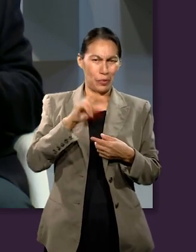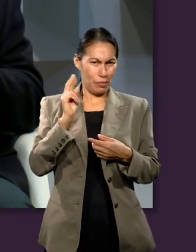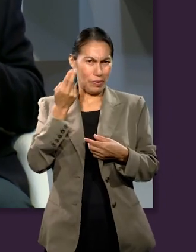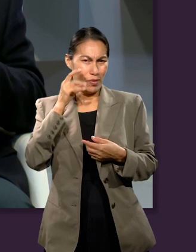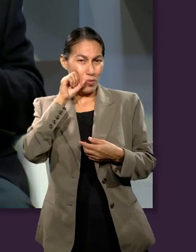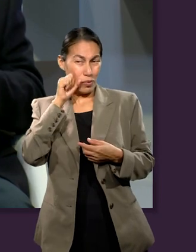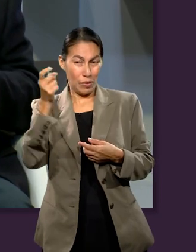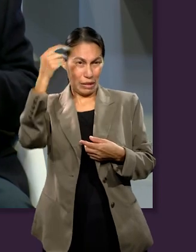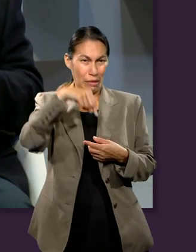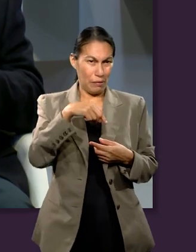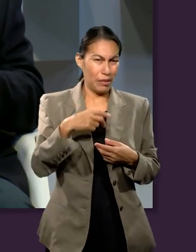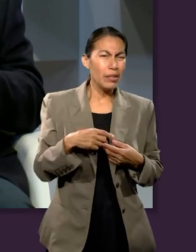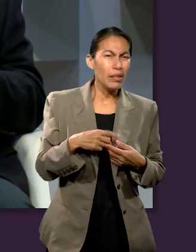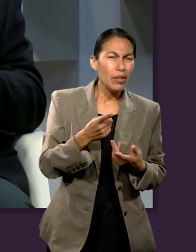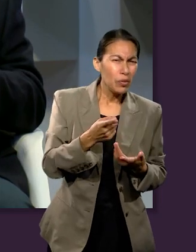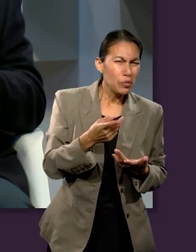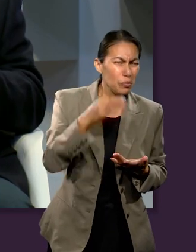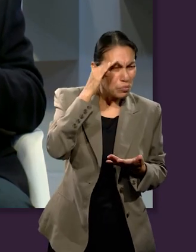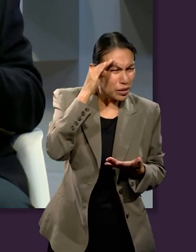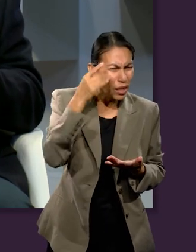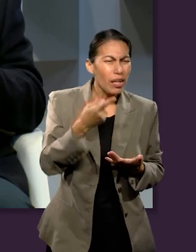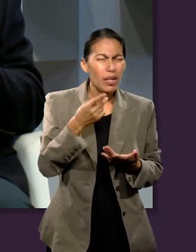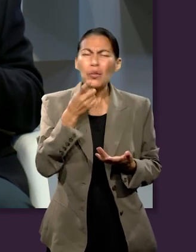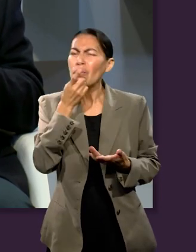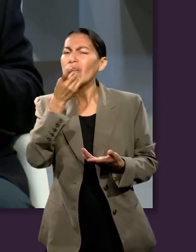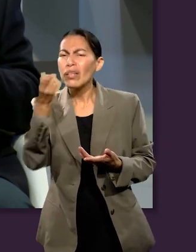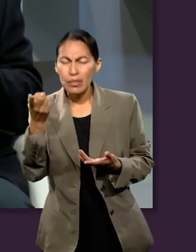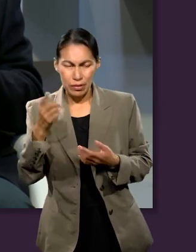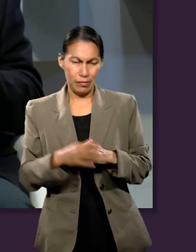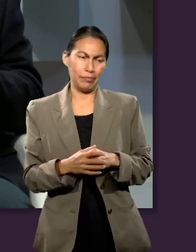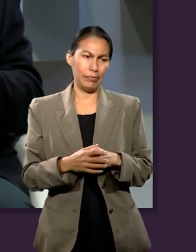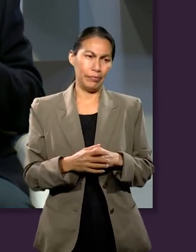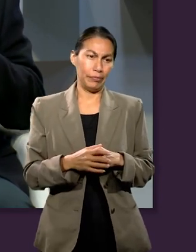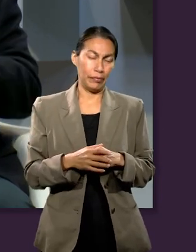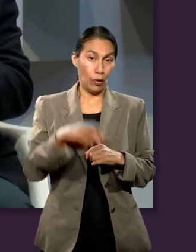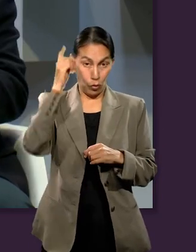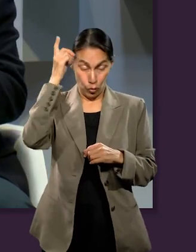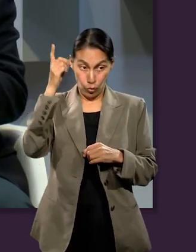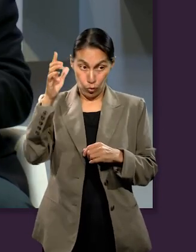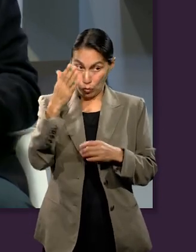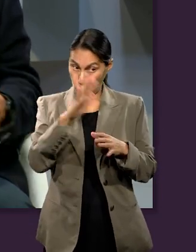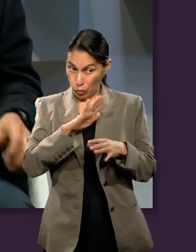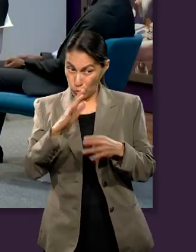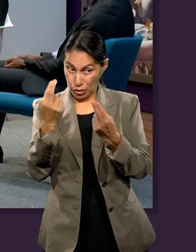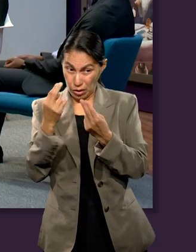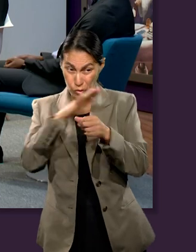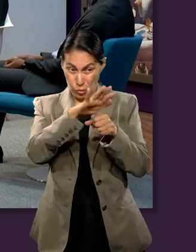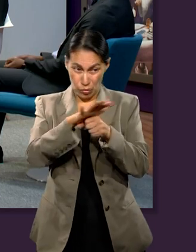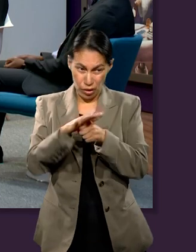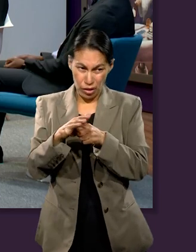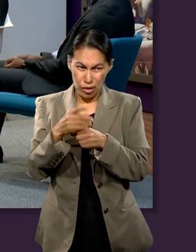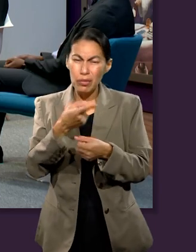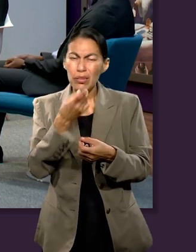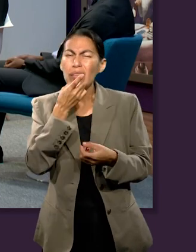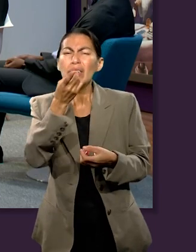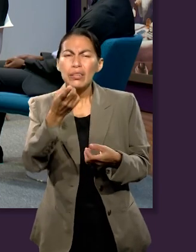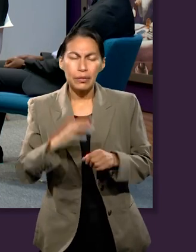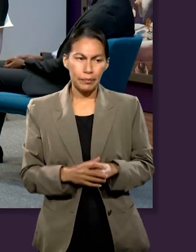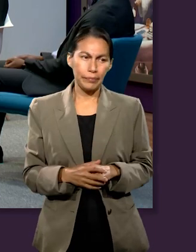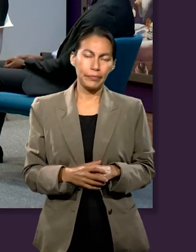Dios a quien tú sirves y crees que es el dueño de todo y que está cercano para suplir tus necesidades